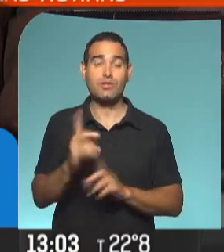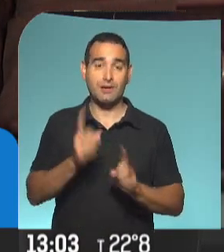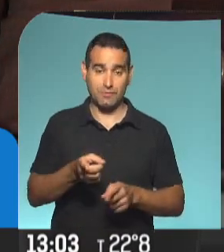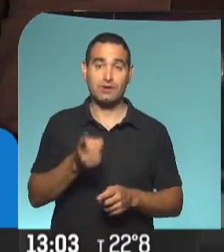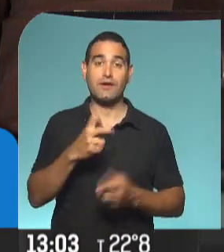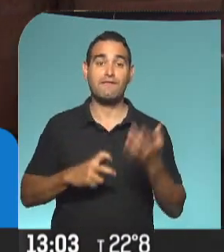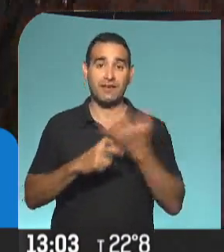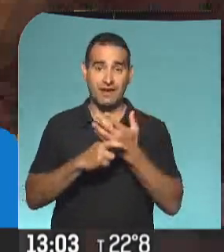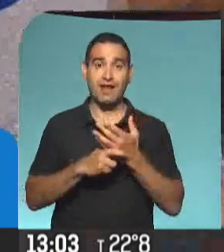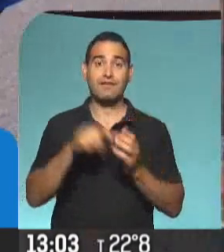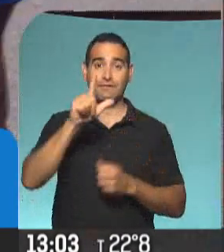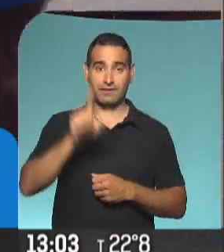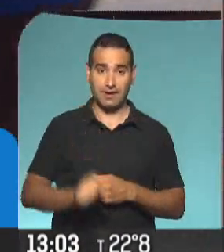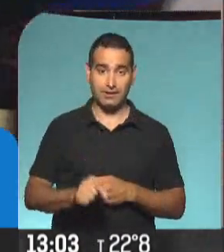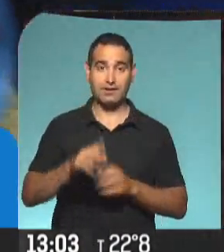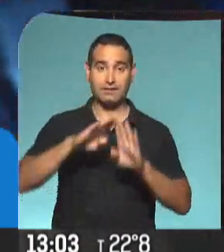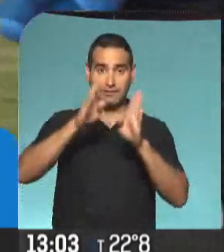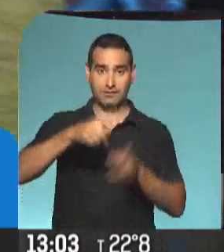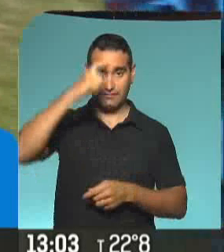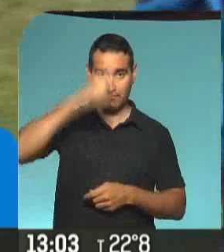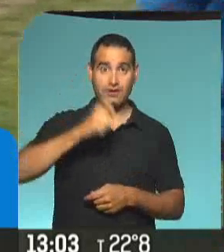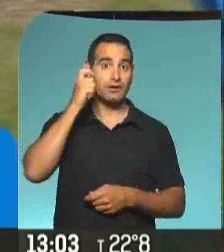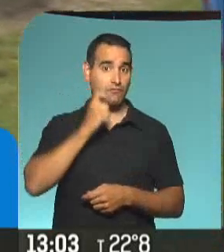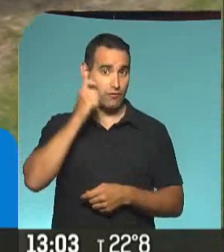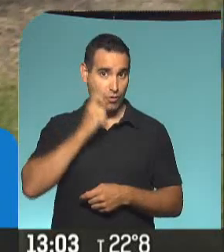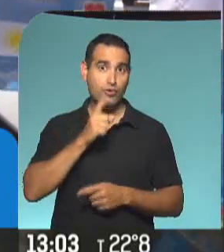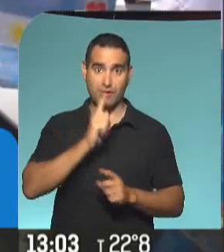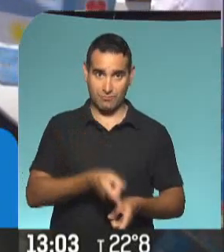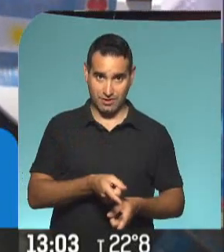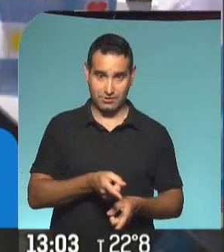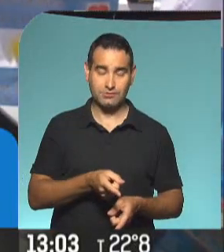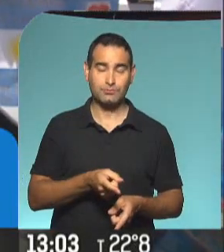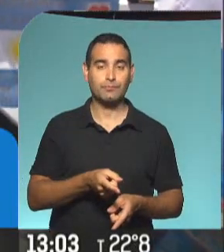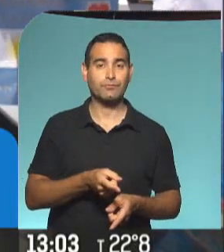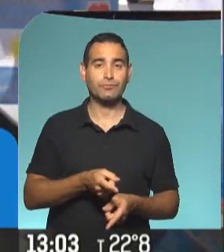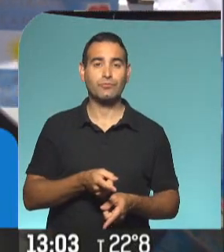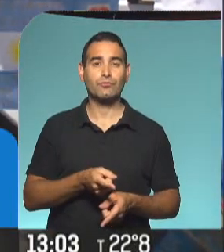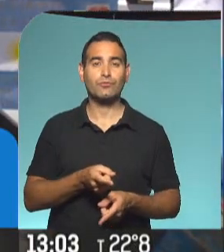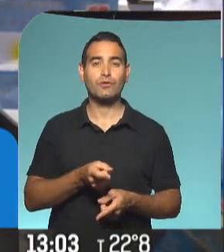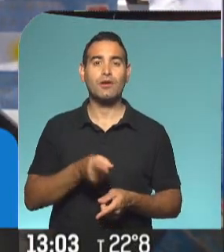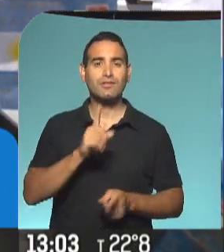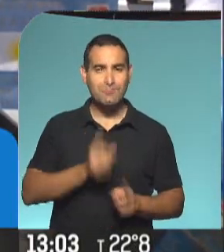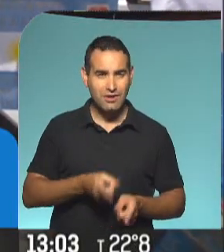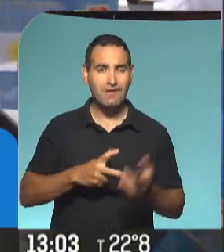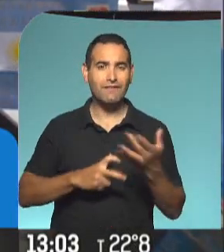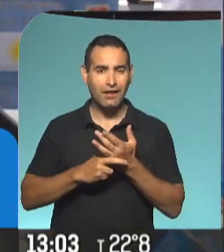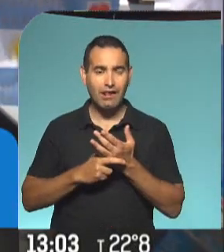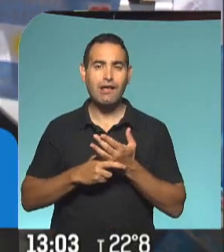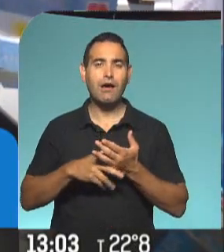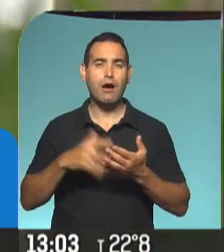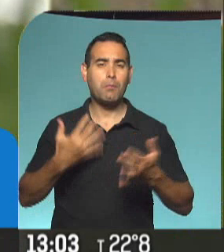fiscal federal de la Cámara de Comodoro Rivadavia, que además también se apuró